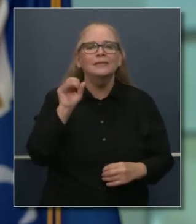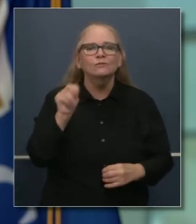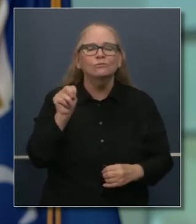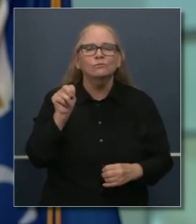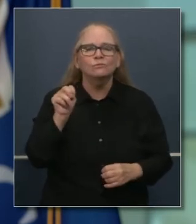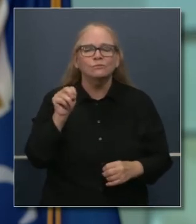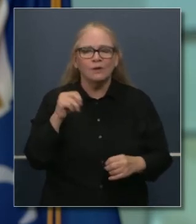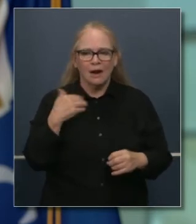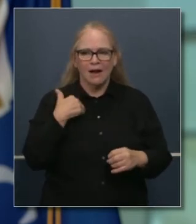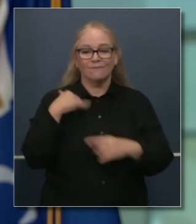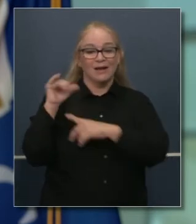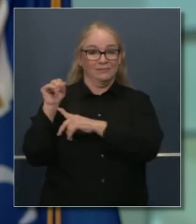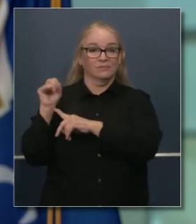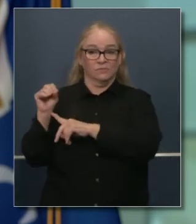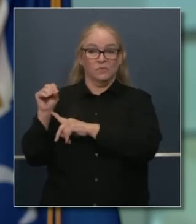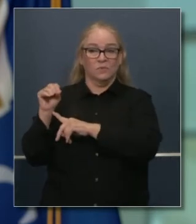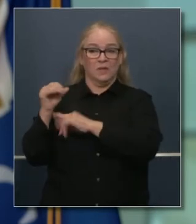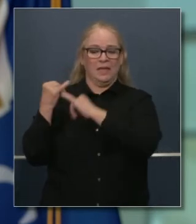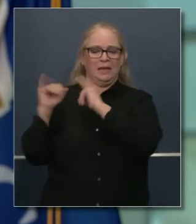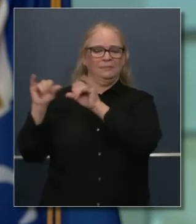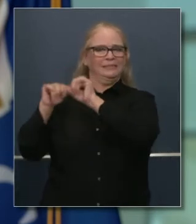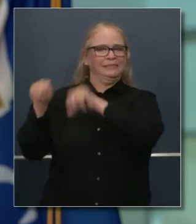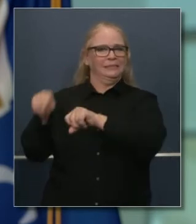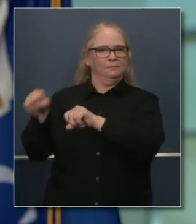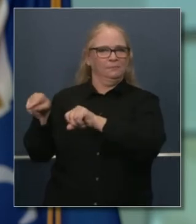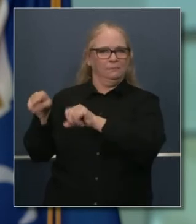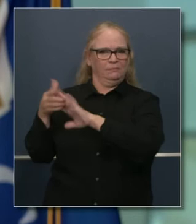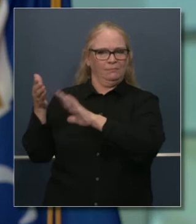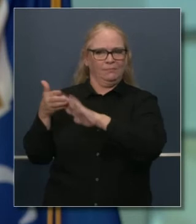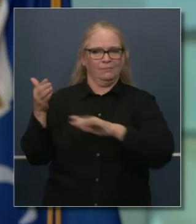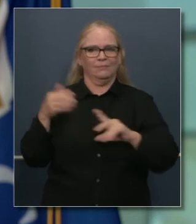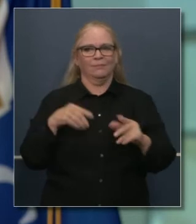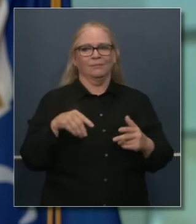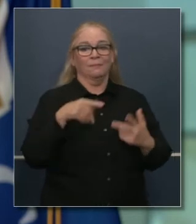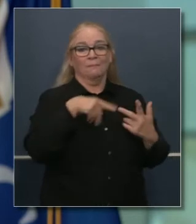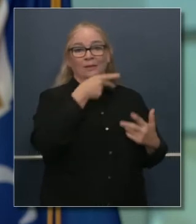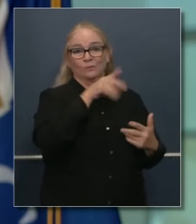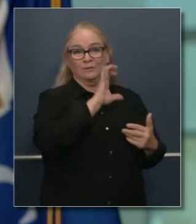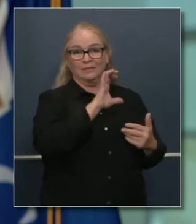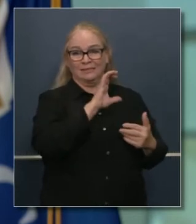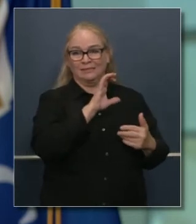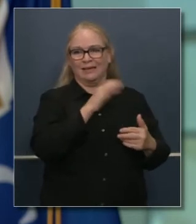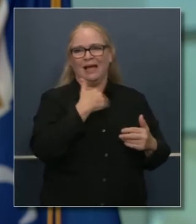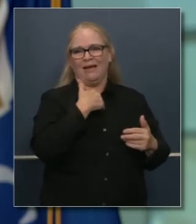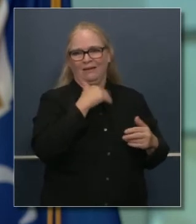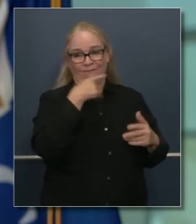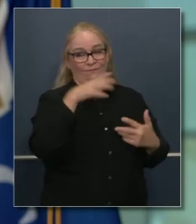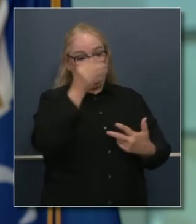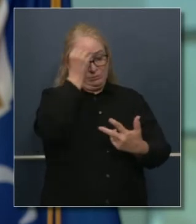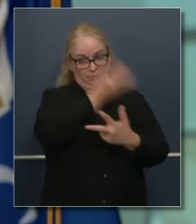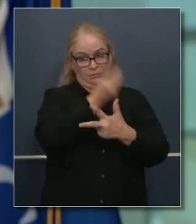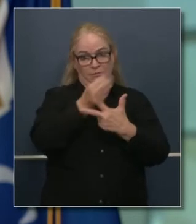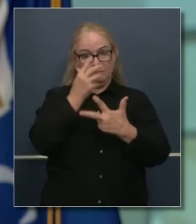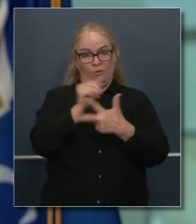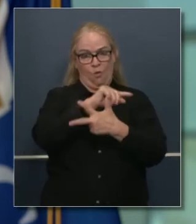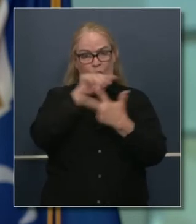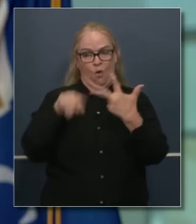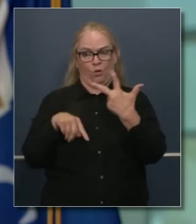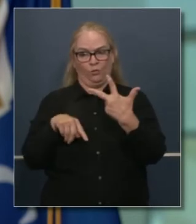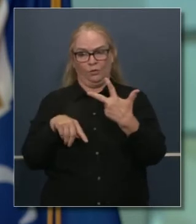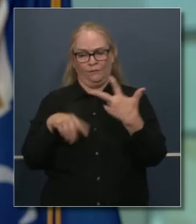comisión de california un operador individual y tenemos la comisión de utilidades de california envié una carta a los tres